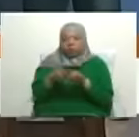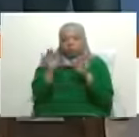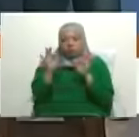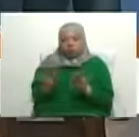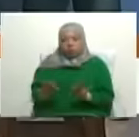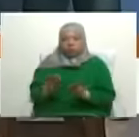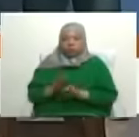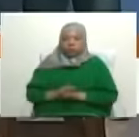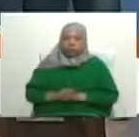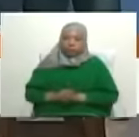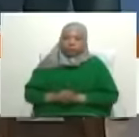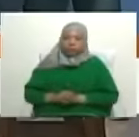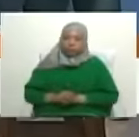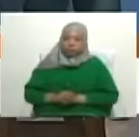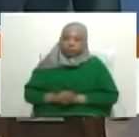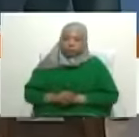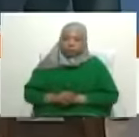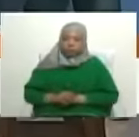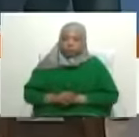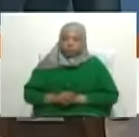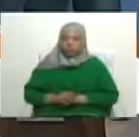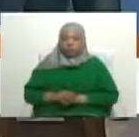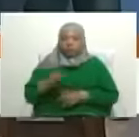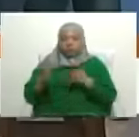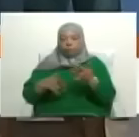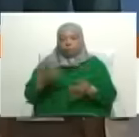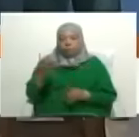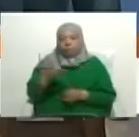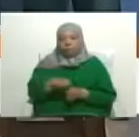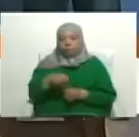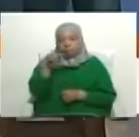eso. Porque lo dijeron cuando los drones.